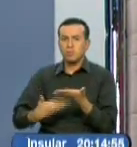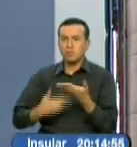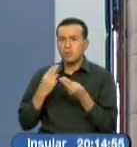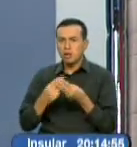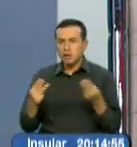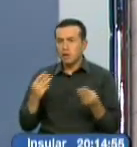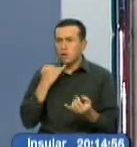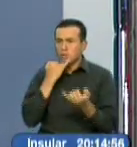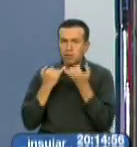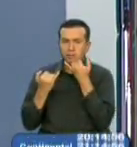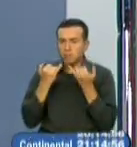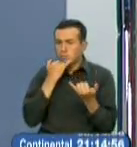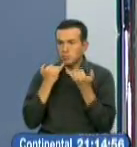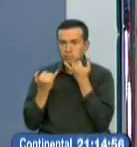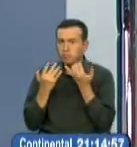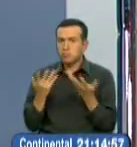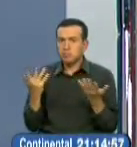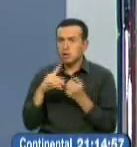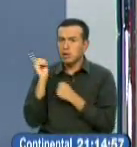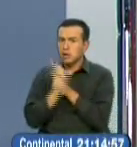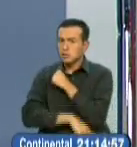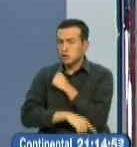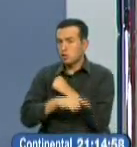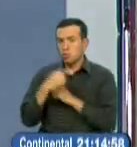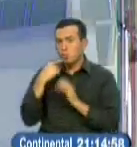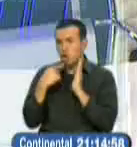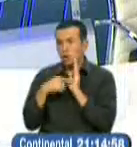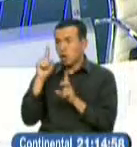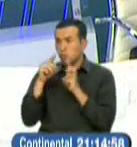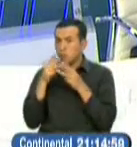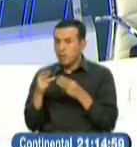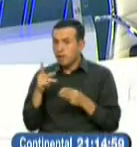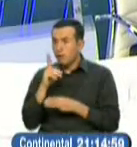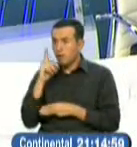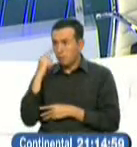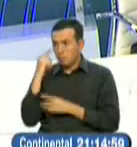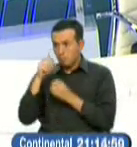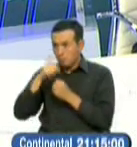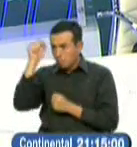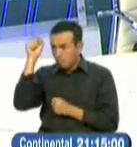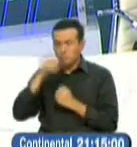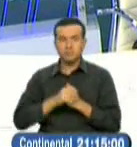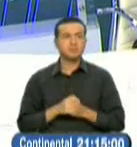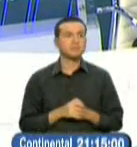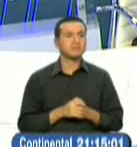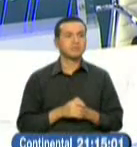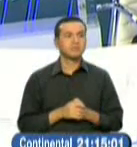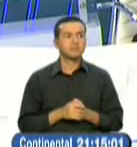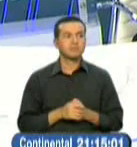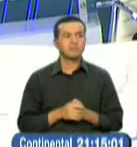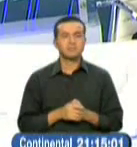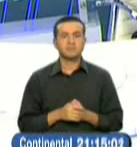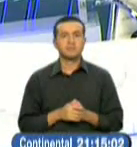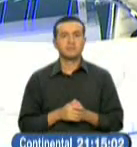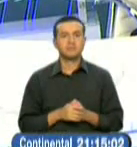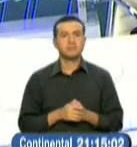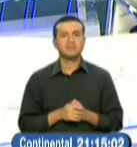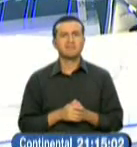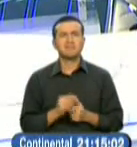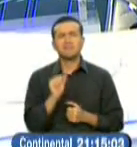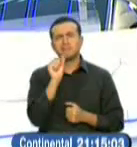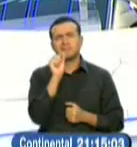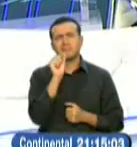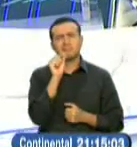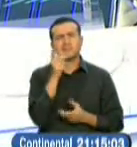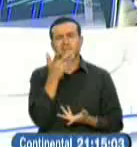manera ilegal? ¿Cuáles serían las sanciones si es que esto se pudiera llegar a comprobar? Es que tenemos de forma muy marginal, Sofía, porque hay